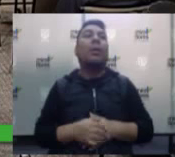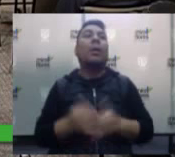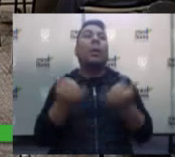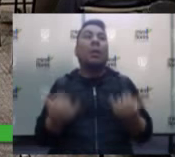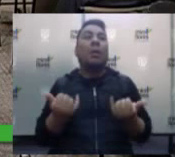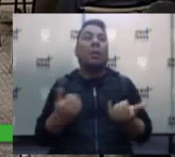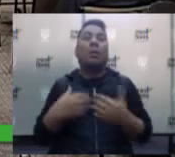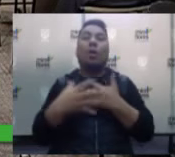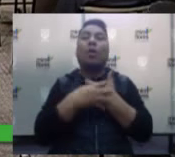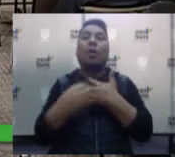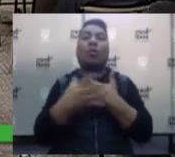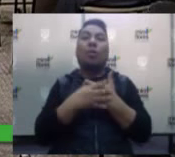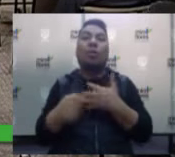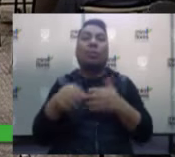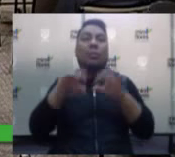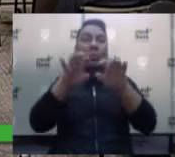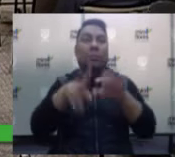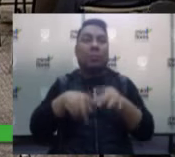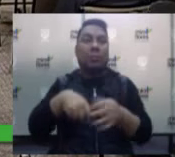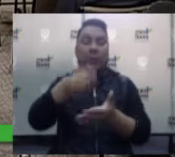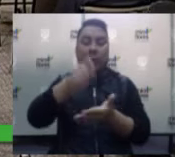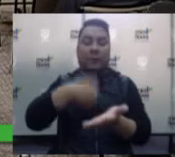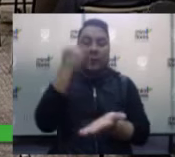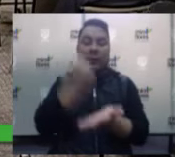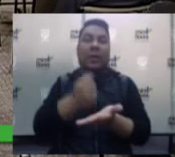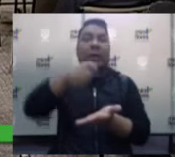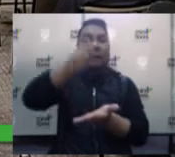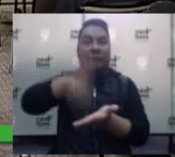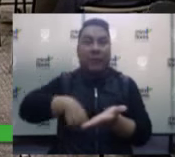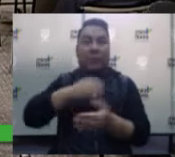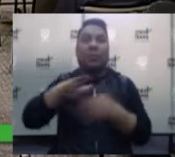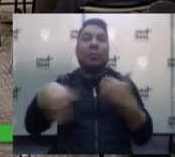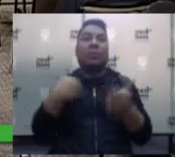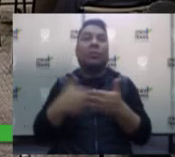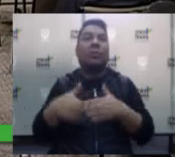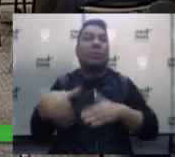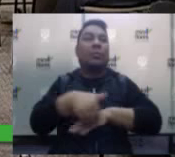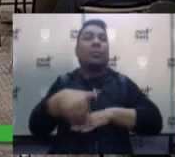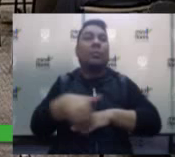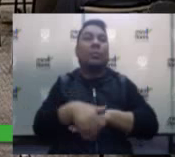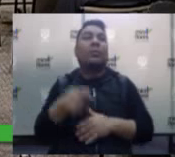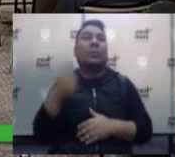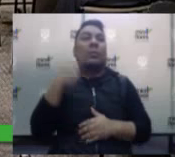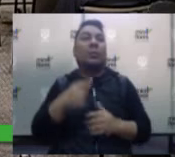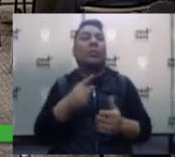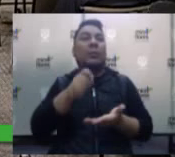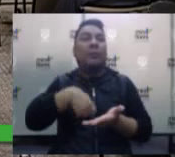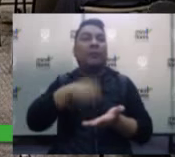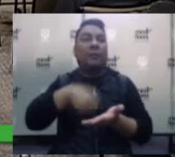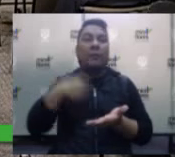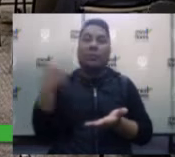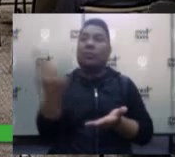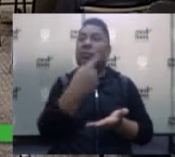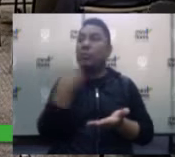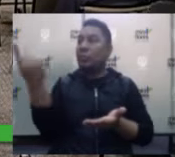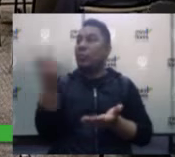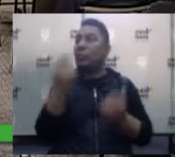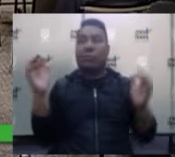entrega de una copia del acta. Va a ser un acta firmada con todas las ubicaciones que hemos sorteado con las firmas de los presentes. Sí, los